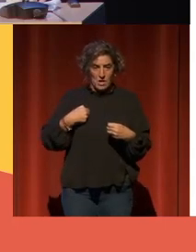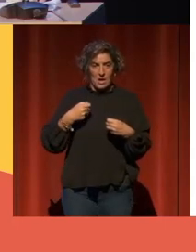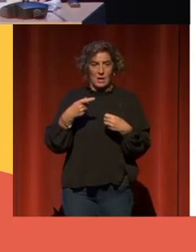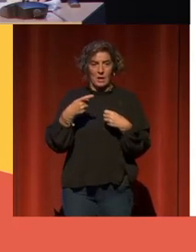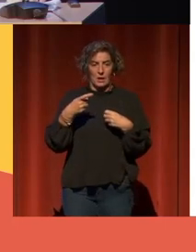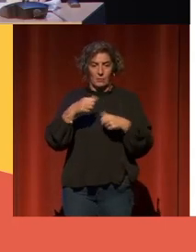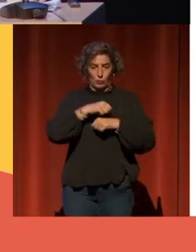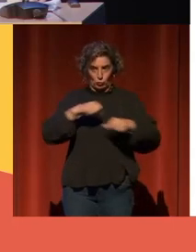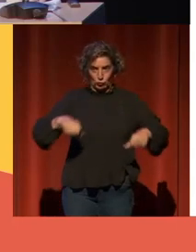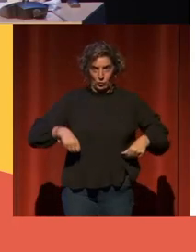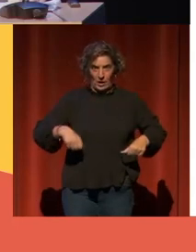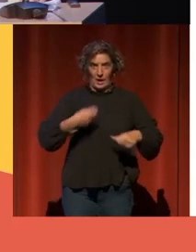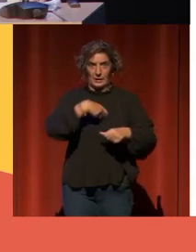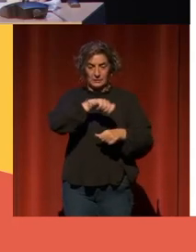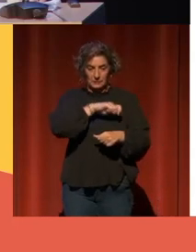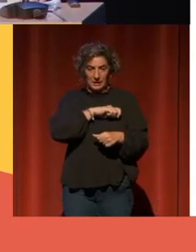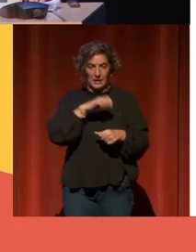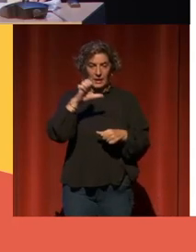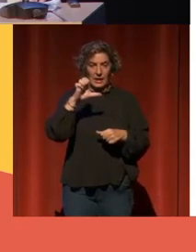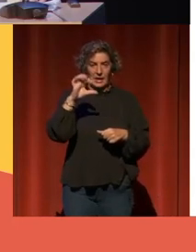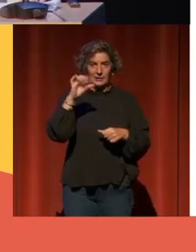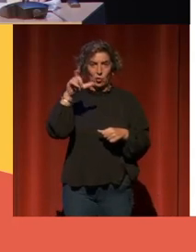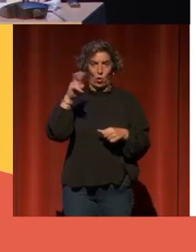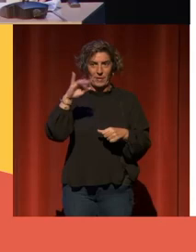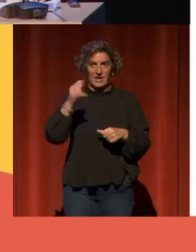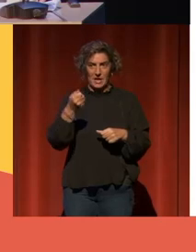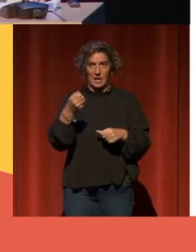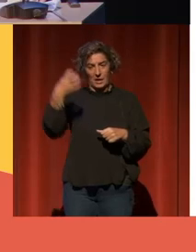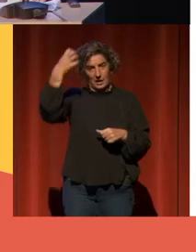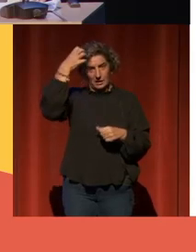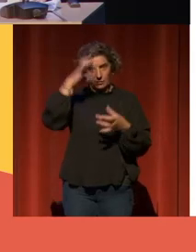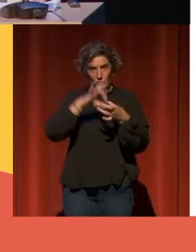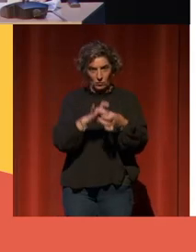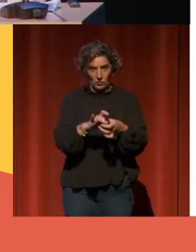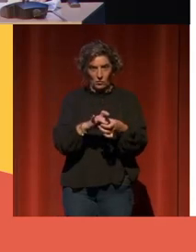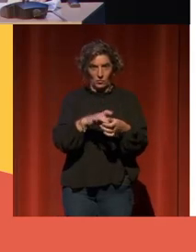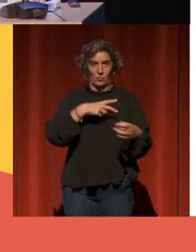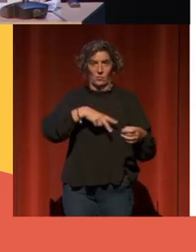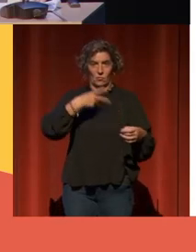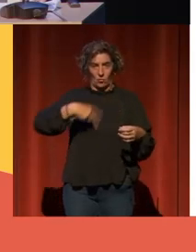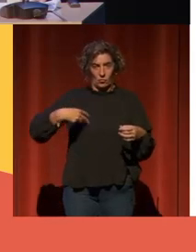eslovenia espaia Reino Unido